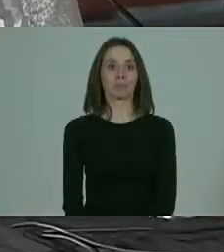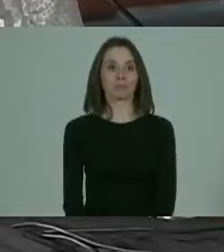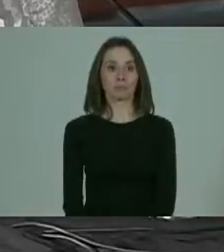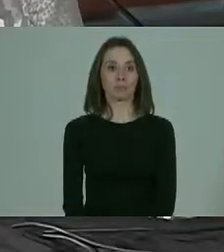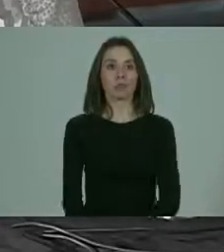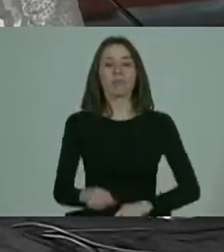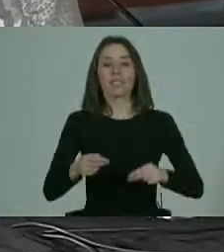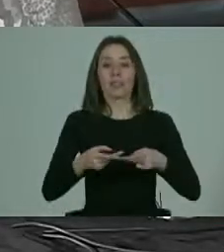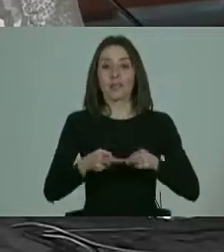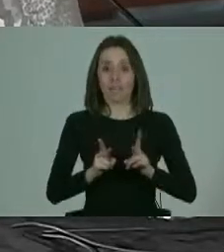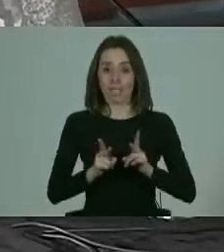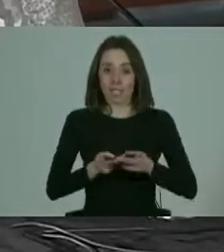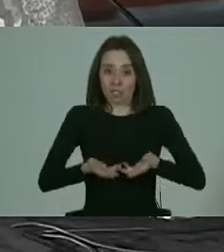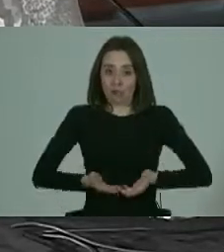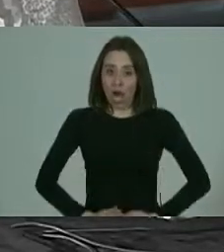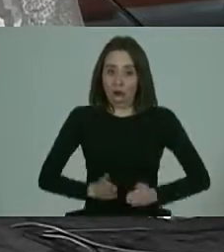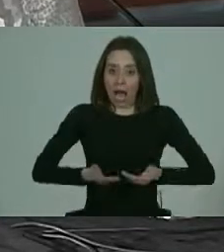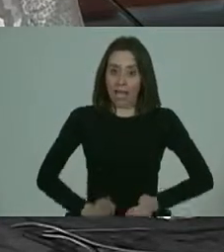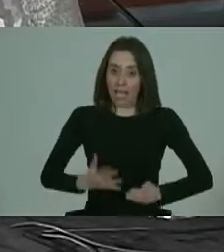derecho a reproducirse